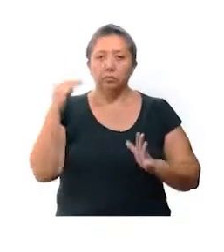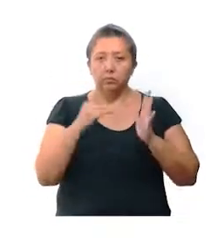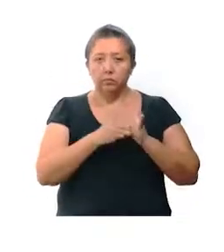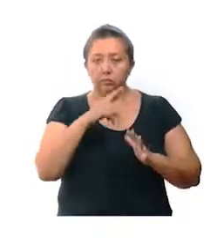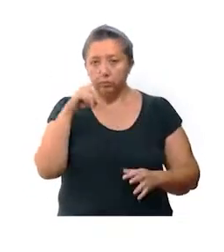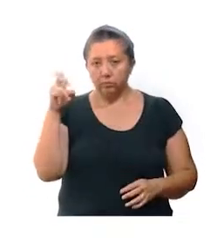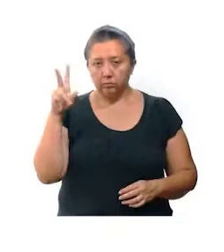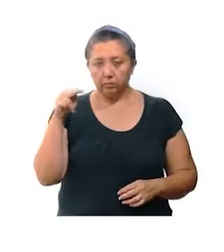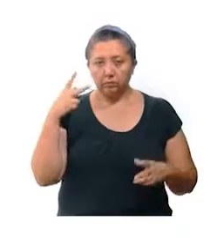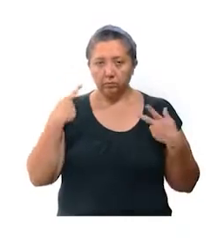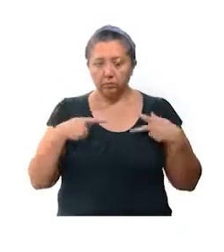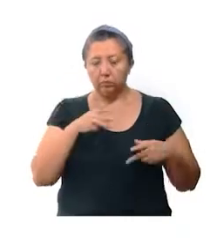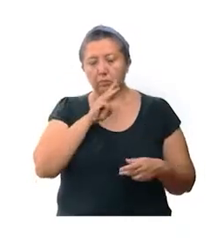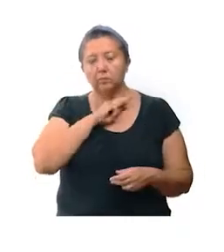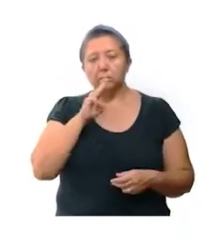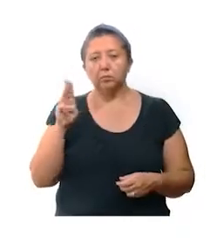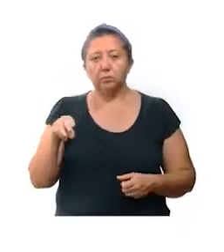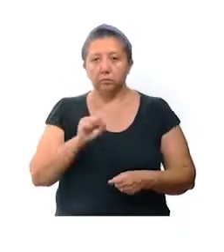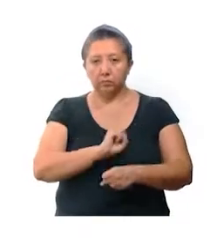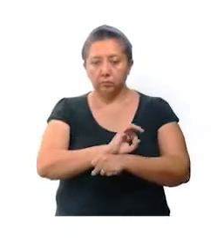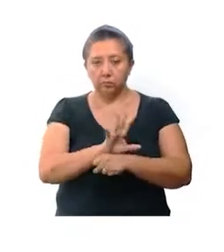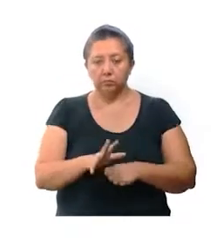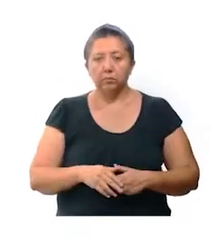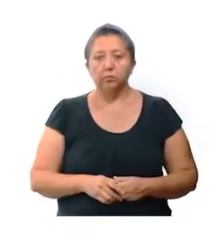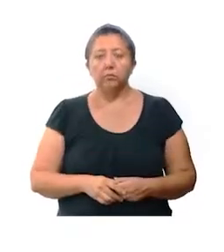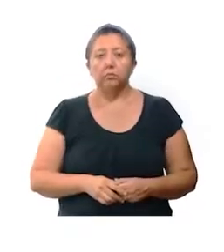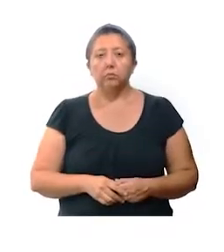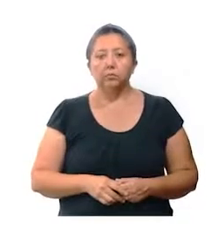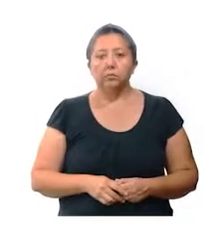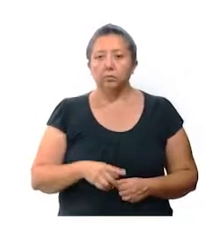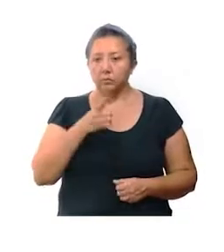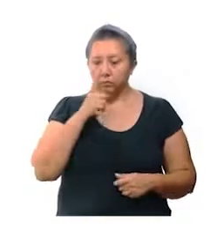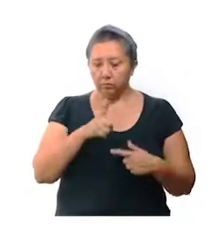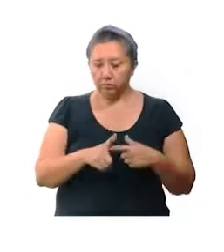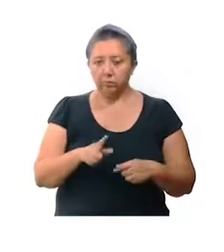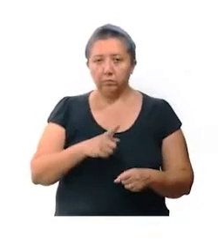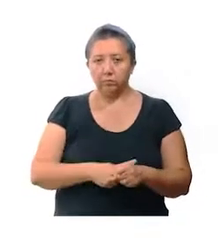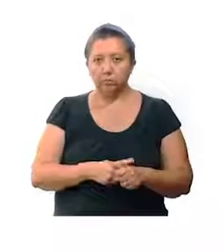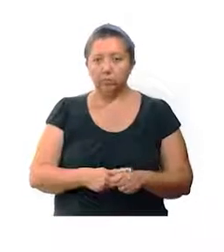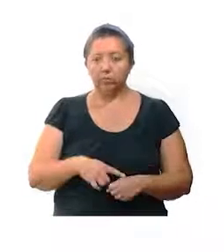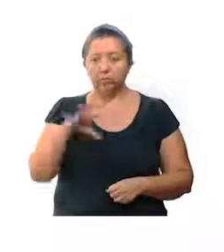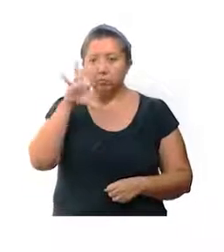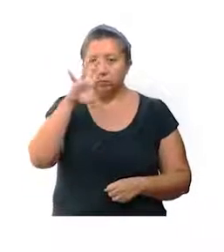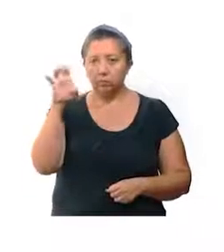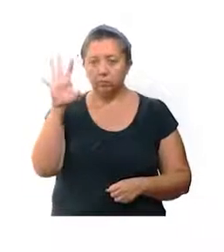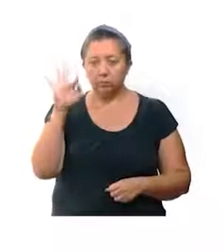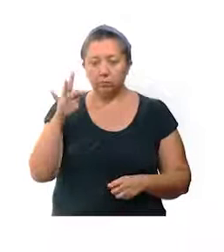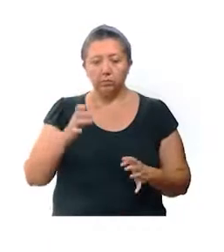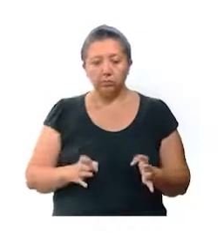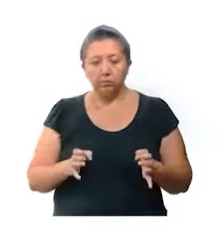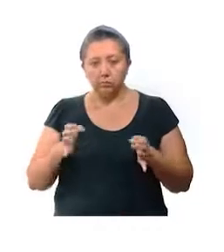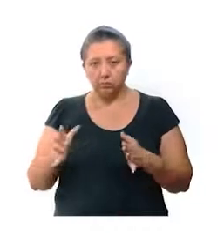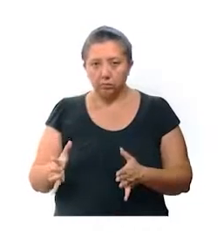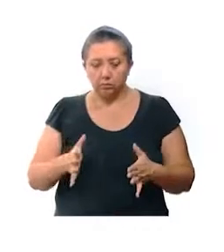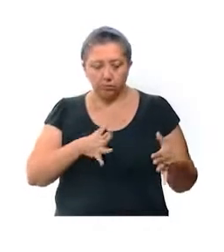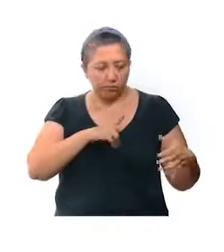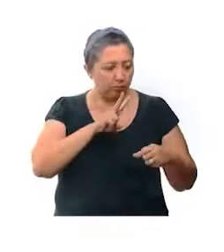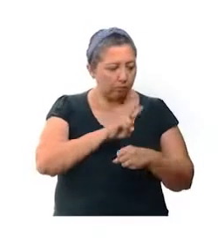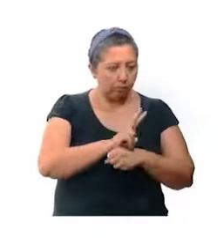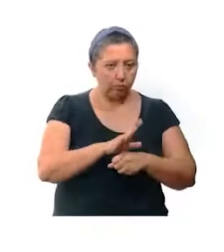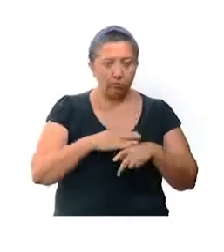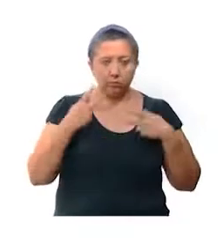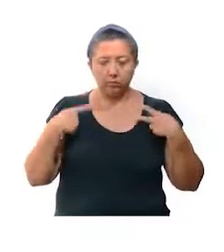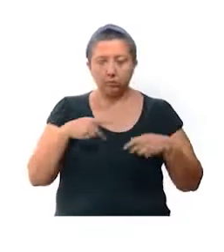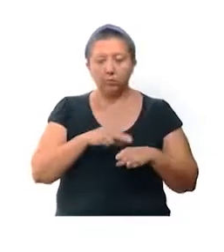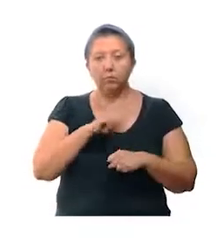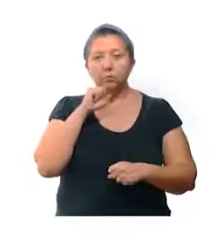4.180 las personas fallecidas a causa del coronavirus. De los casos activos, 540 están estables, aislados,